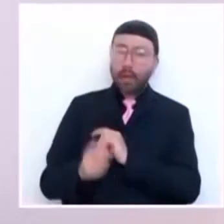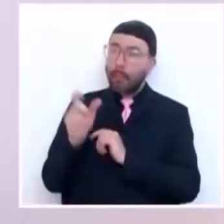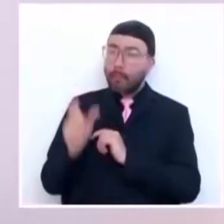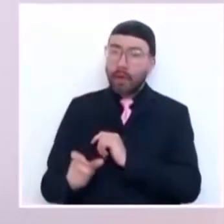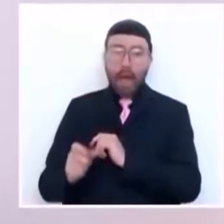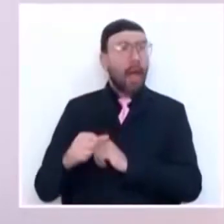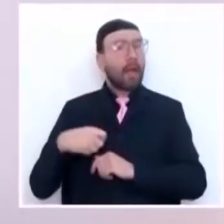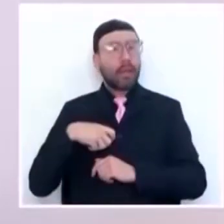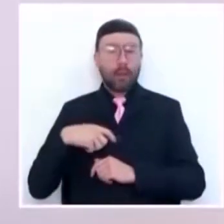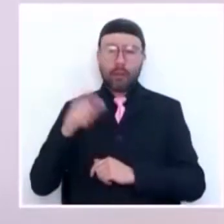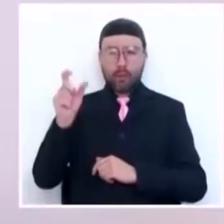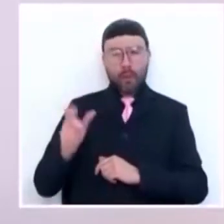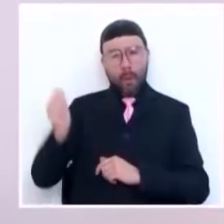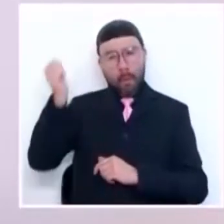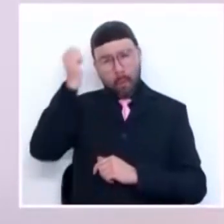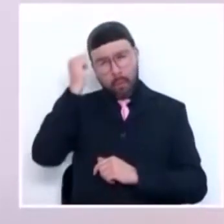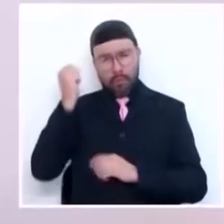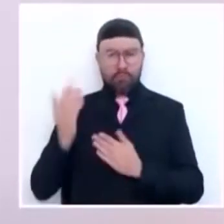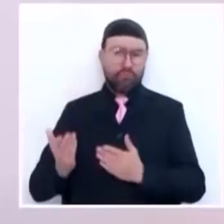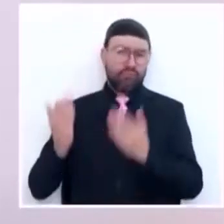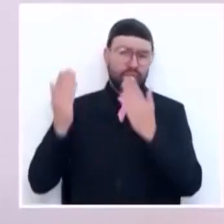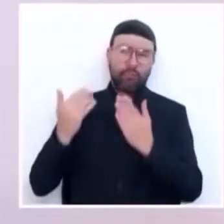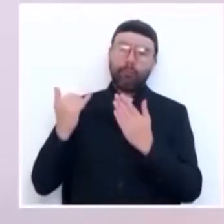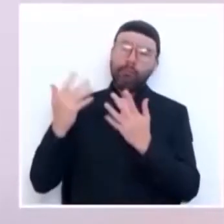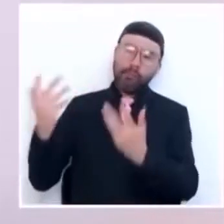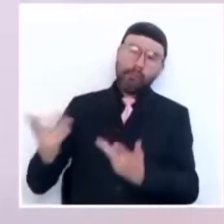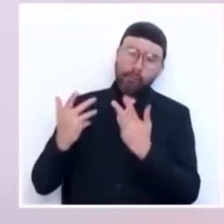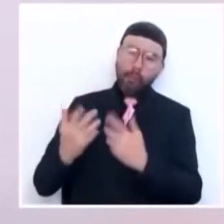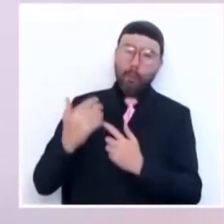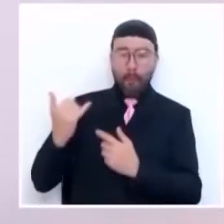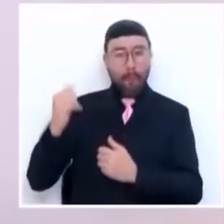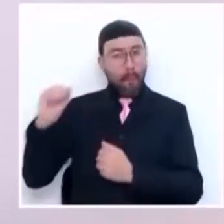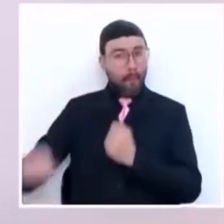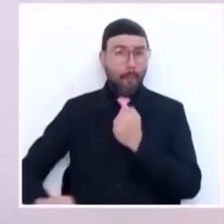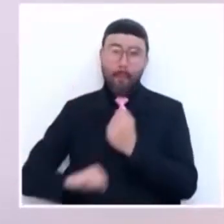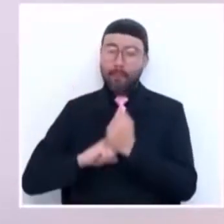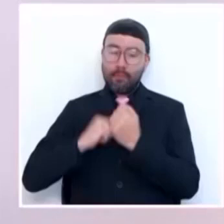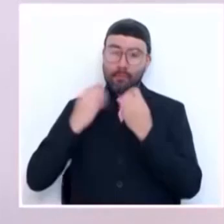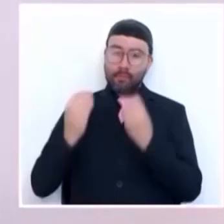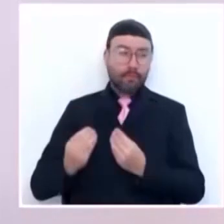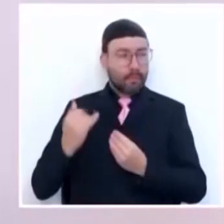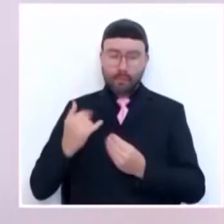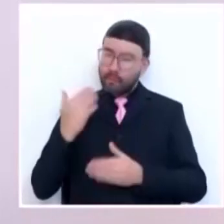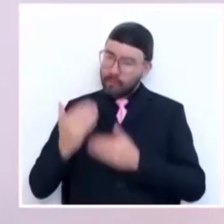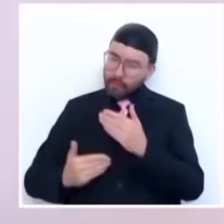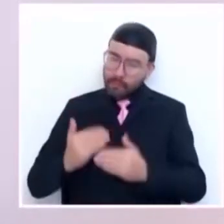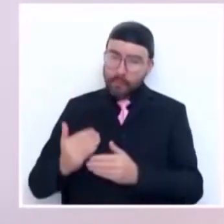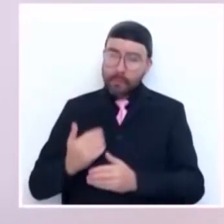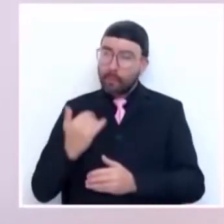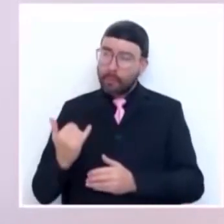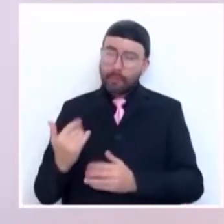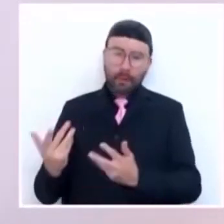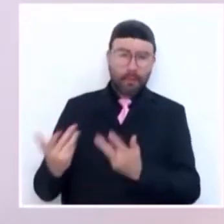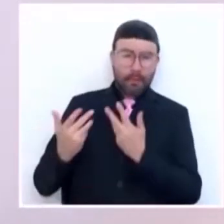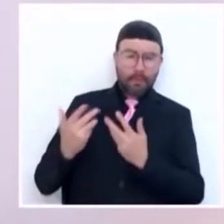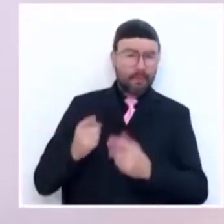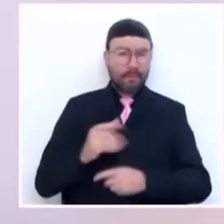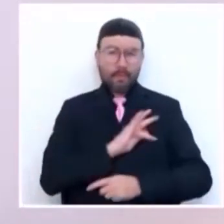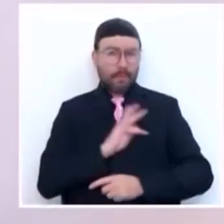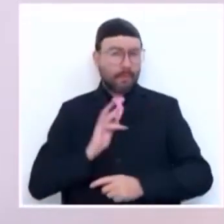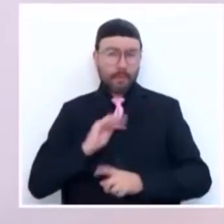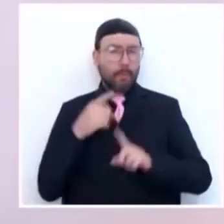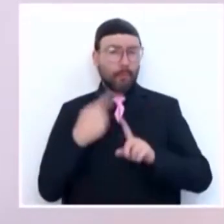no, es que yo tengo un maestro, una persona que me ha apoyado en procesos de educativos y